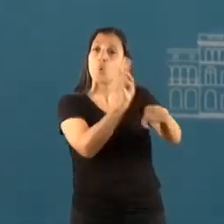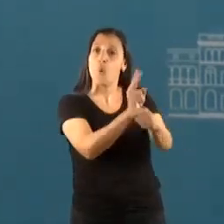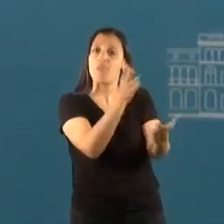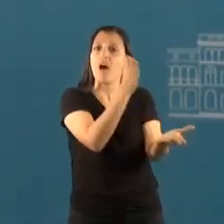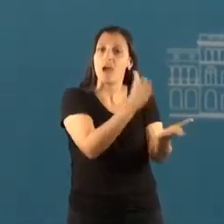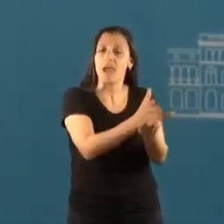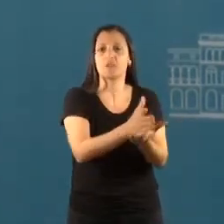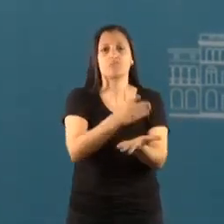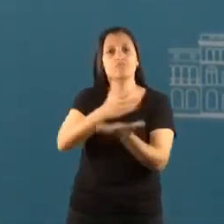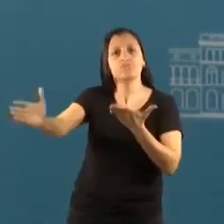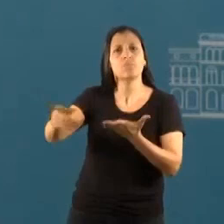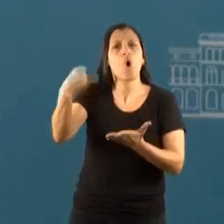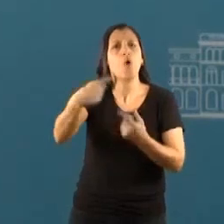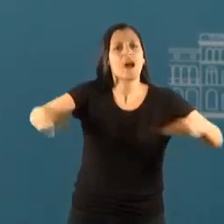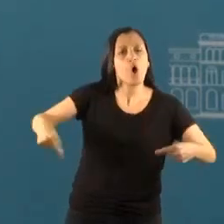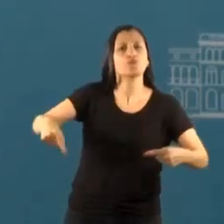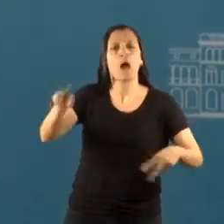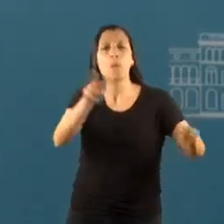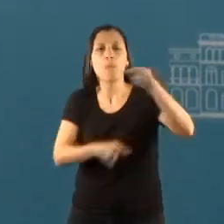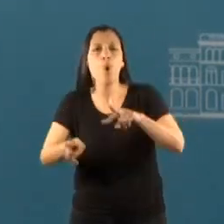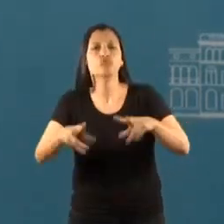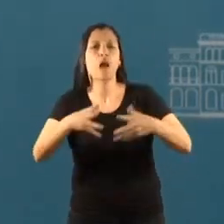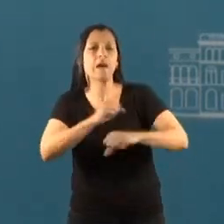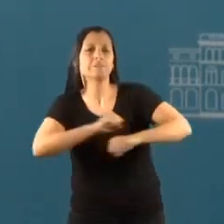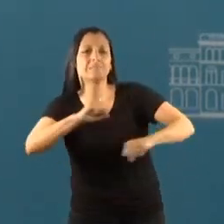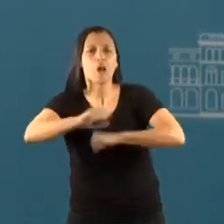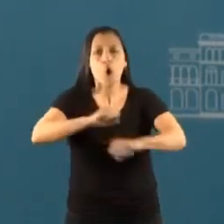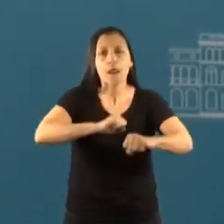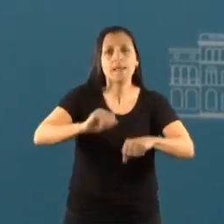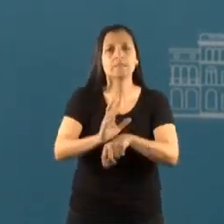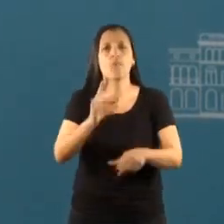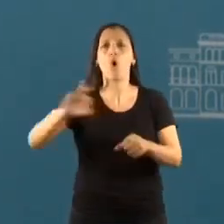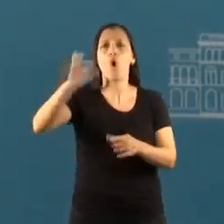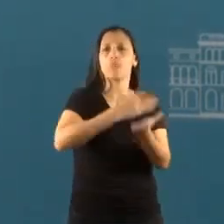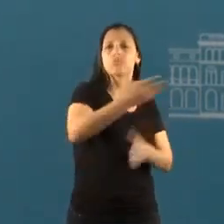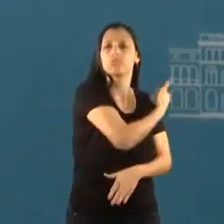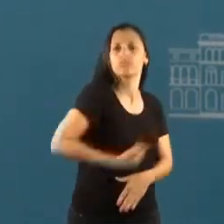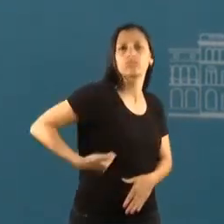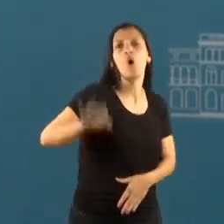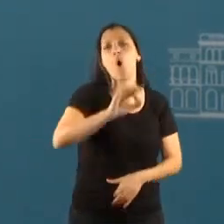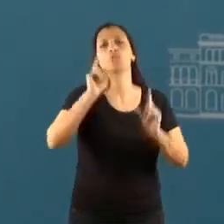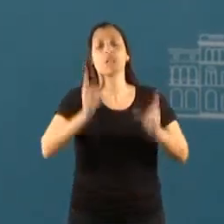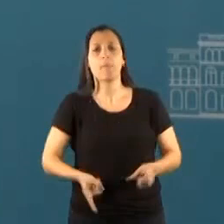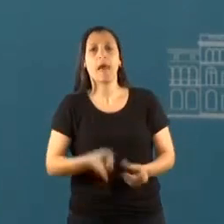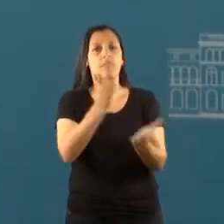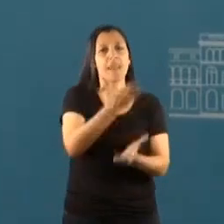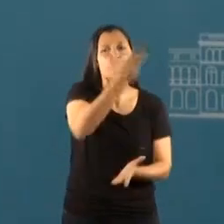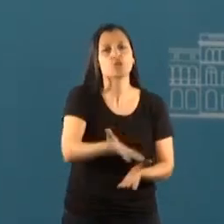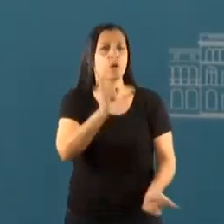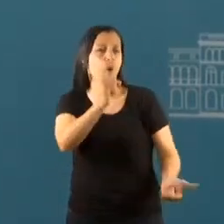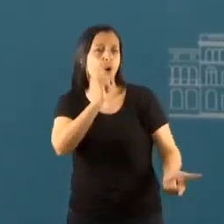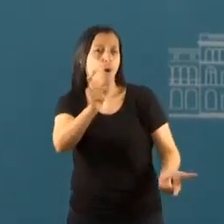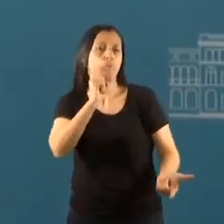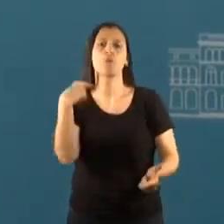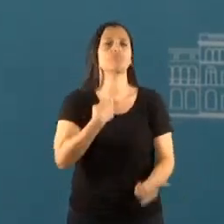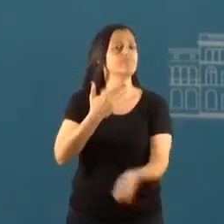rechazando cualquier acto de negacionismo del terrorismo de Estado, así como las violaciones a los derechos humanos. Por todo esto,